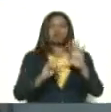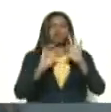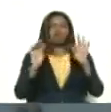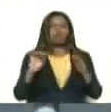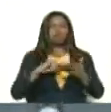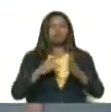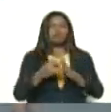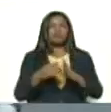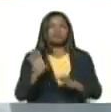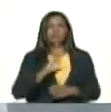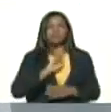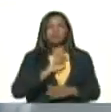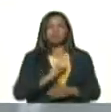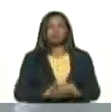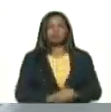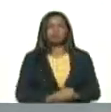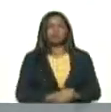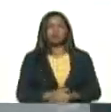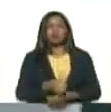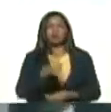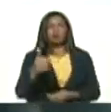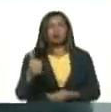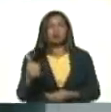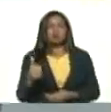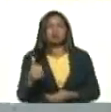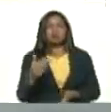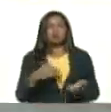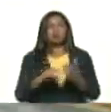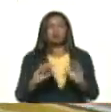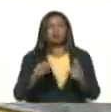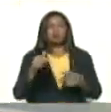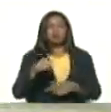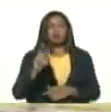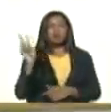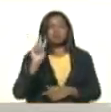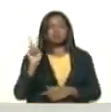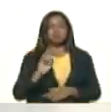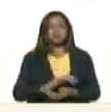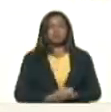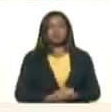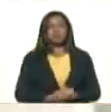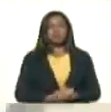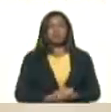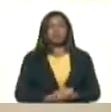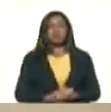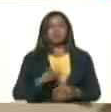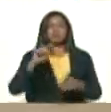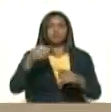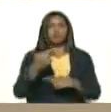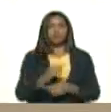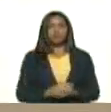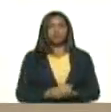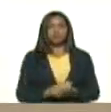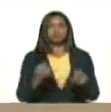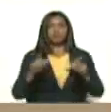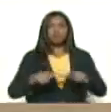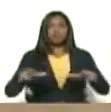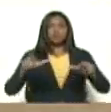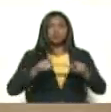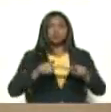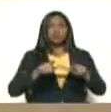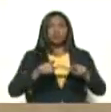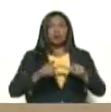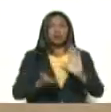técnica personalizada de cada uno de los connacionales que van entrando a Venezuela. Luego de ahí, presidente, nos dirigimos a este módulo de